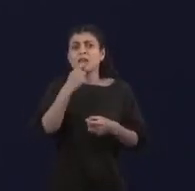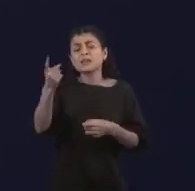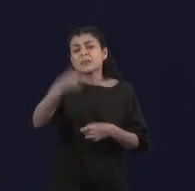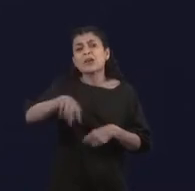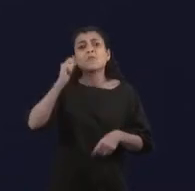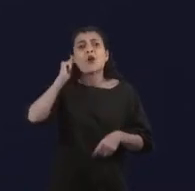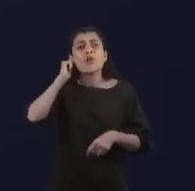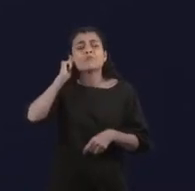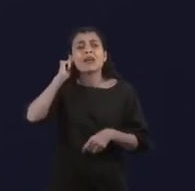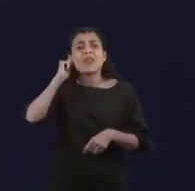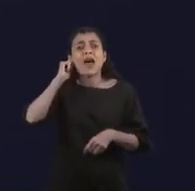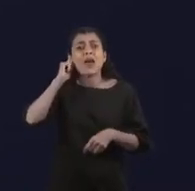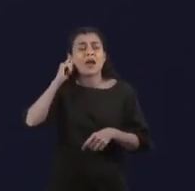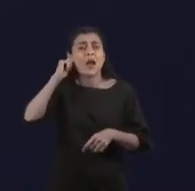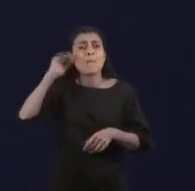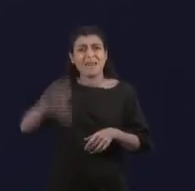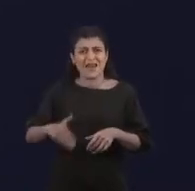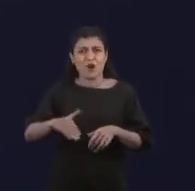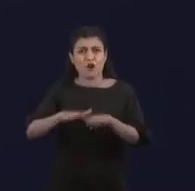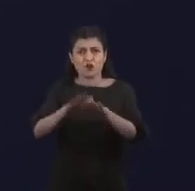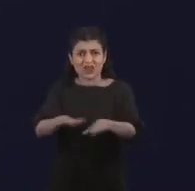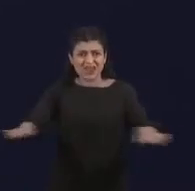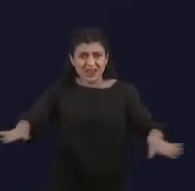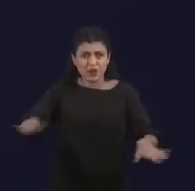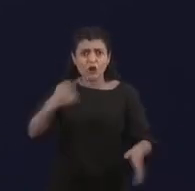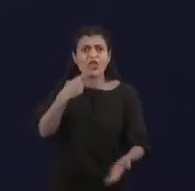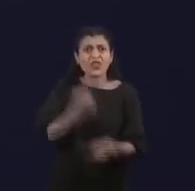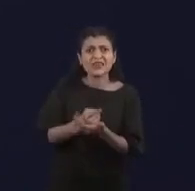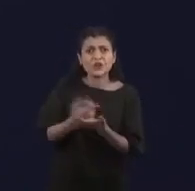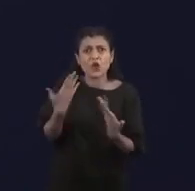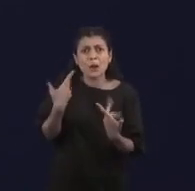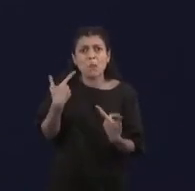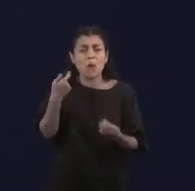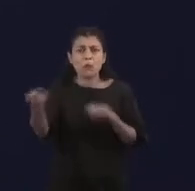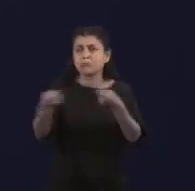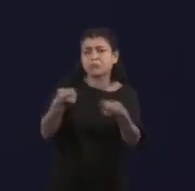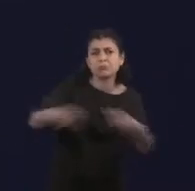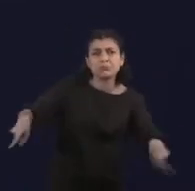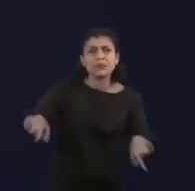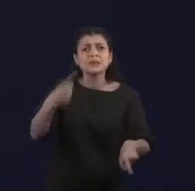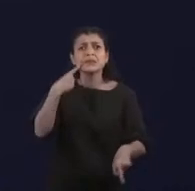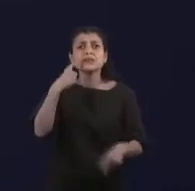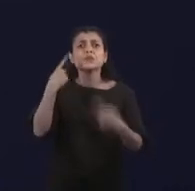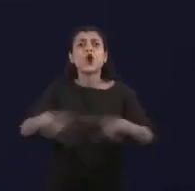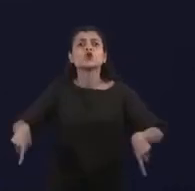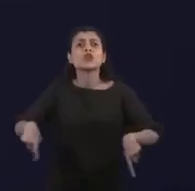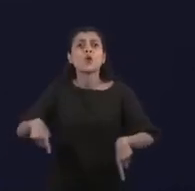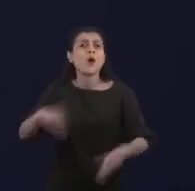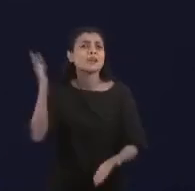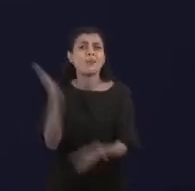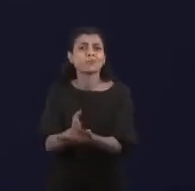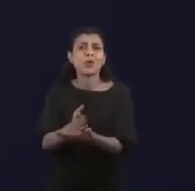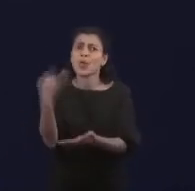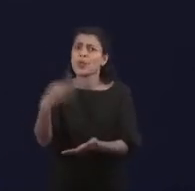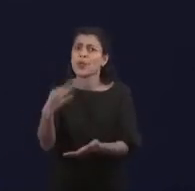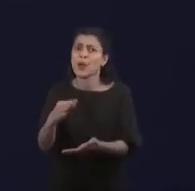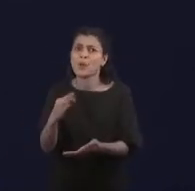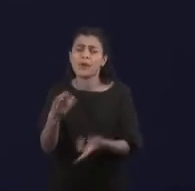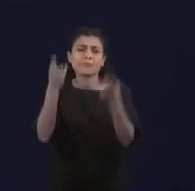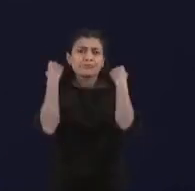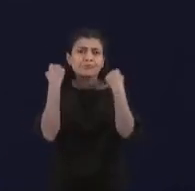como adultos, es razonable que también paguen las consecuencias de la gravedad de sus hechos también como adultos, ¿no? Como puede ser